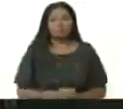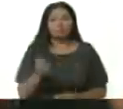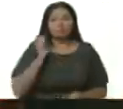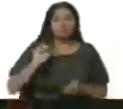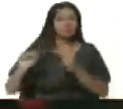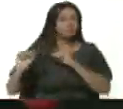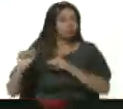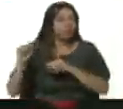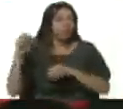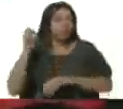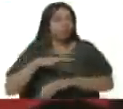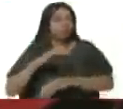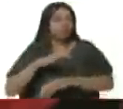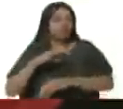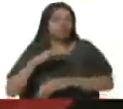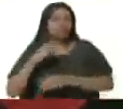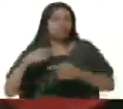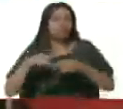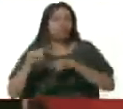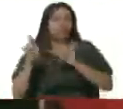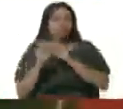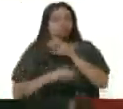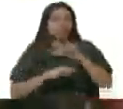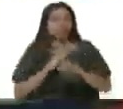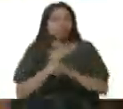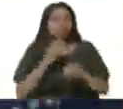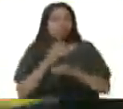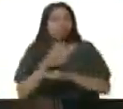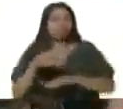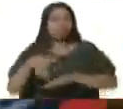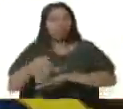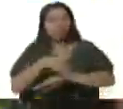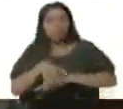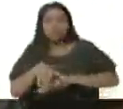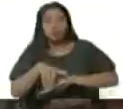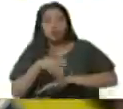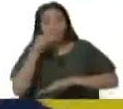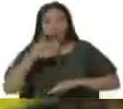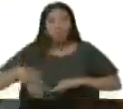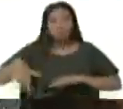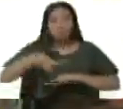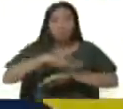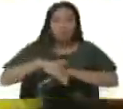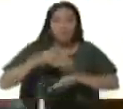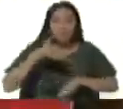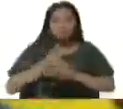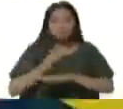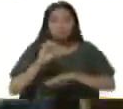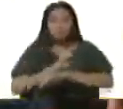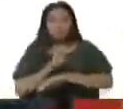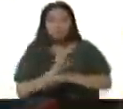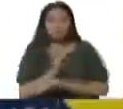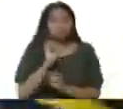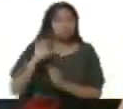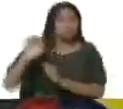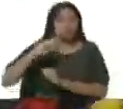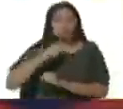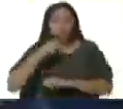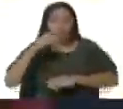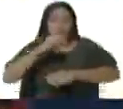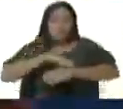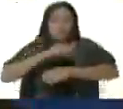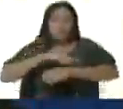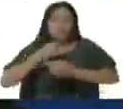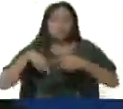rechazando al Fondo Monetario Internacional. Por eso el pueblo de Ecuador está en la calle, rechazando al Fondo Monetario Internacional y a su